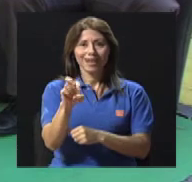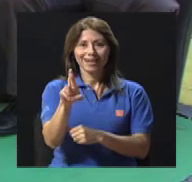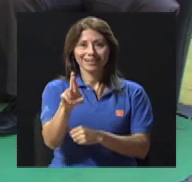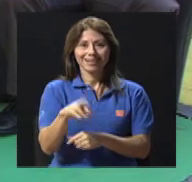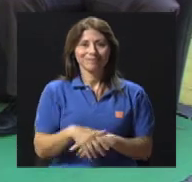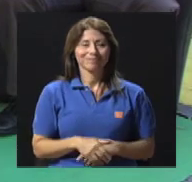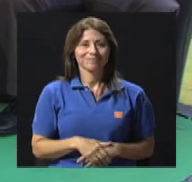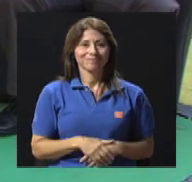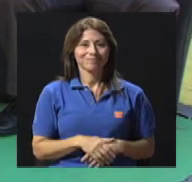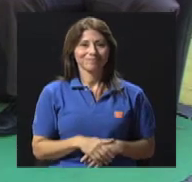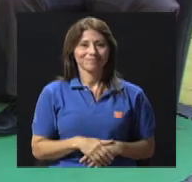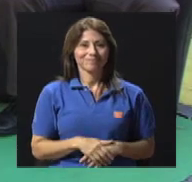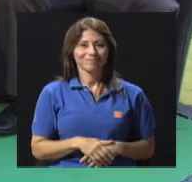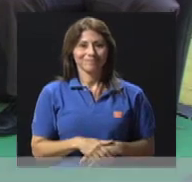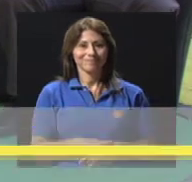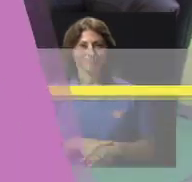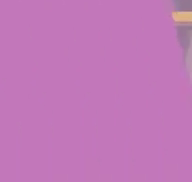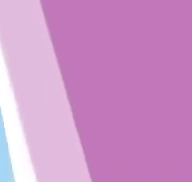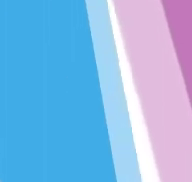sintonía de su canal UCR.